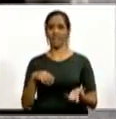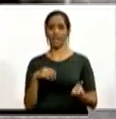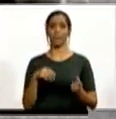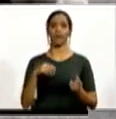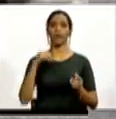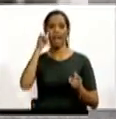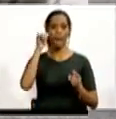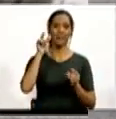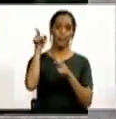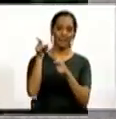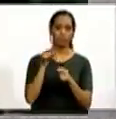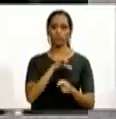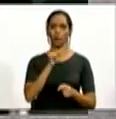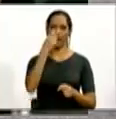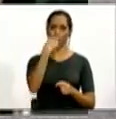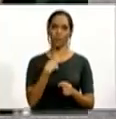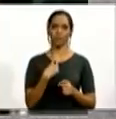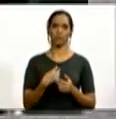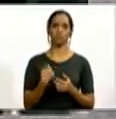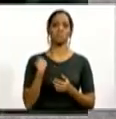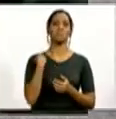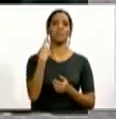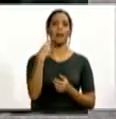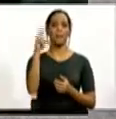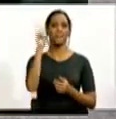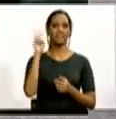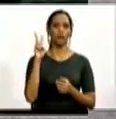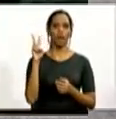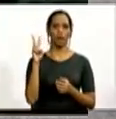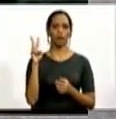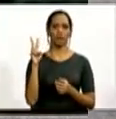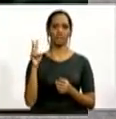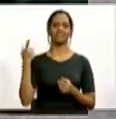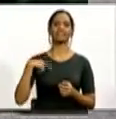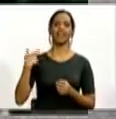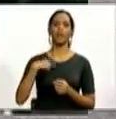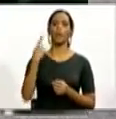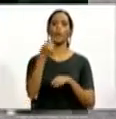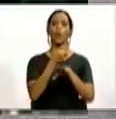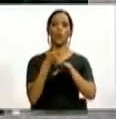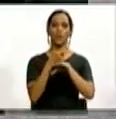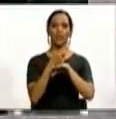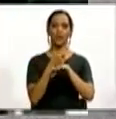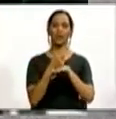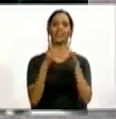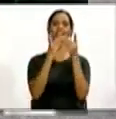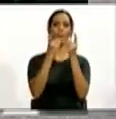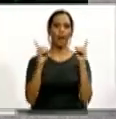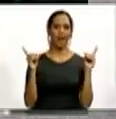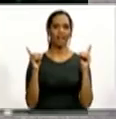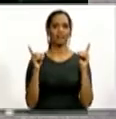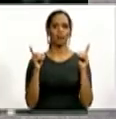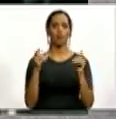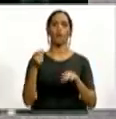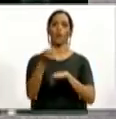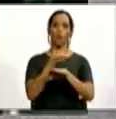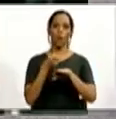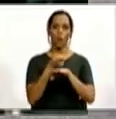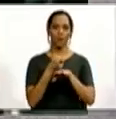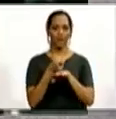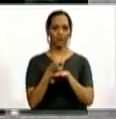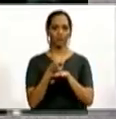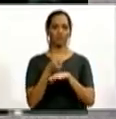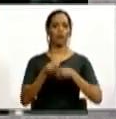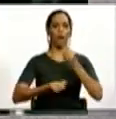ellos, pero no era para la pobreza. Que primera vez en Venezuela tenemos un gobierno que es democrático, un gobierno que nos